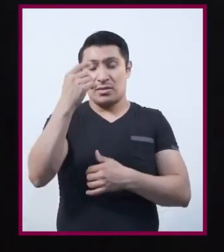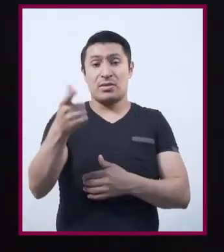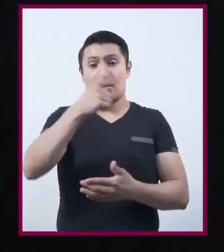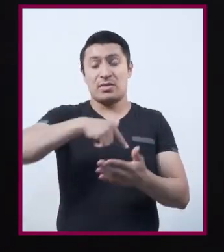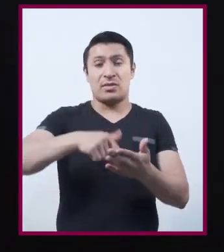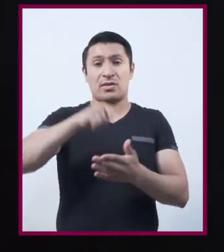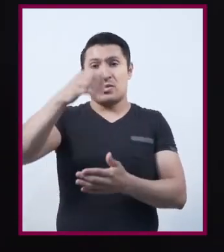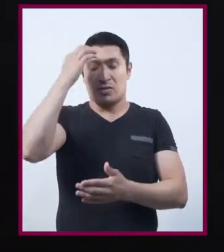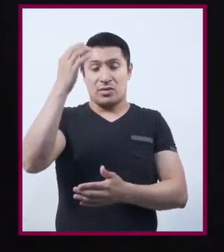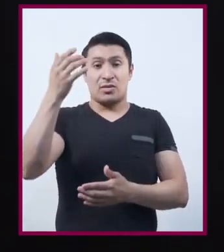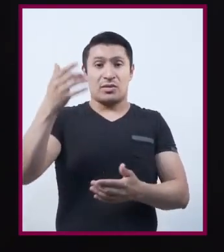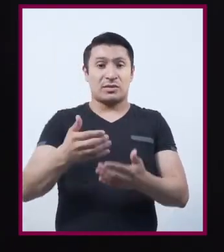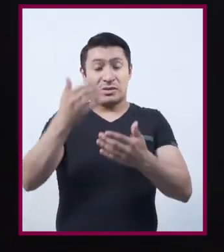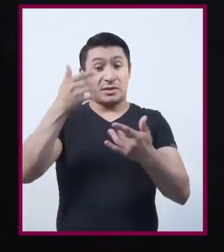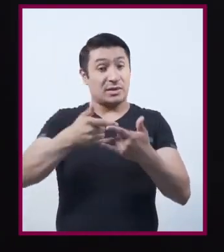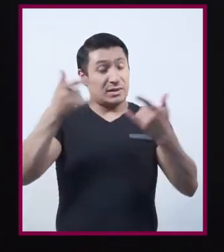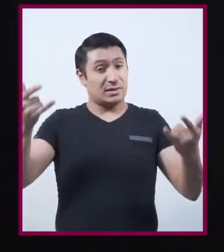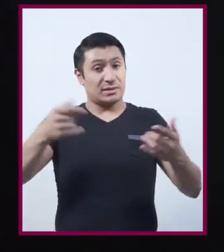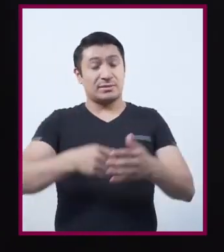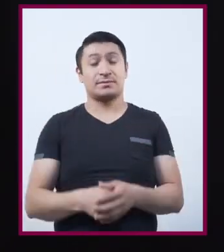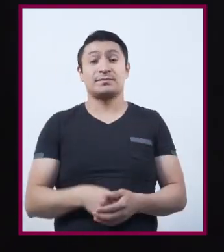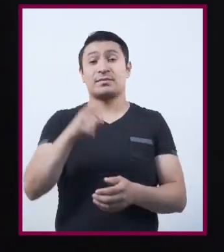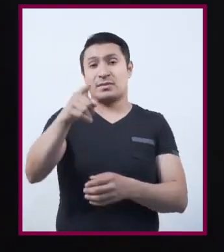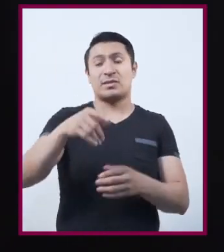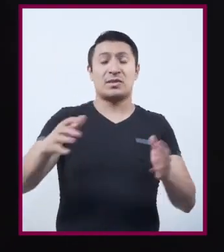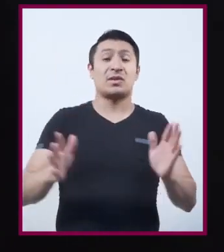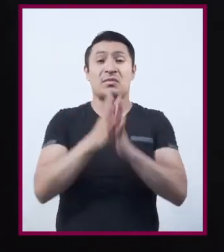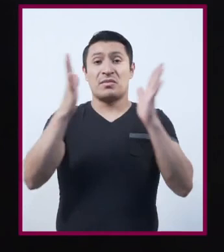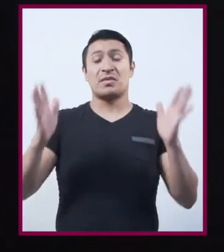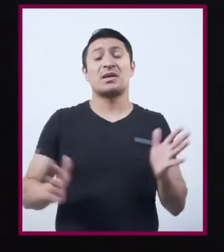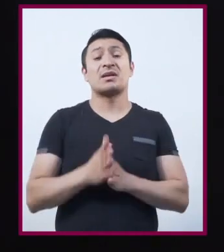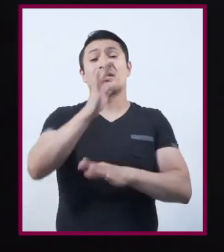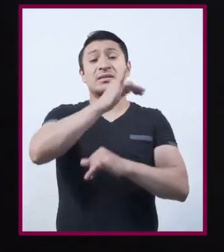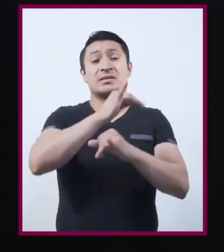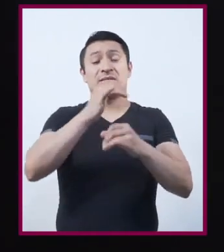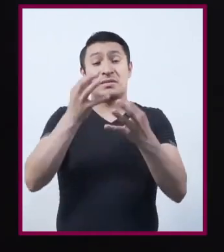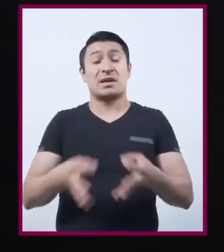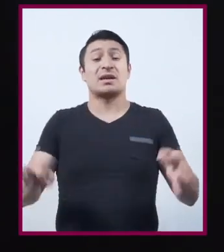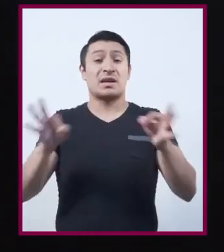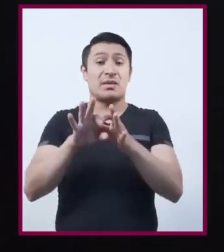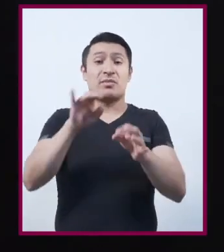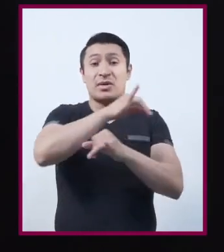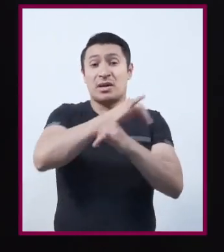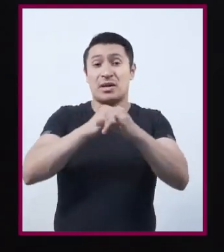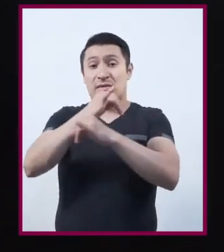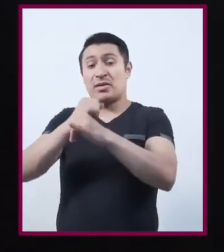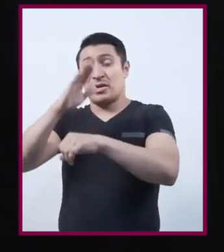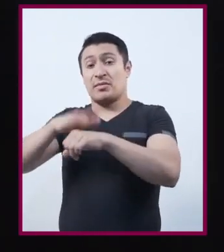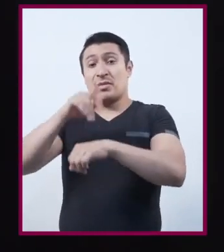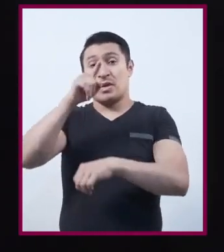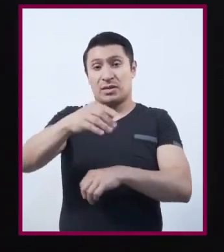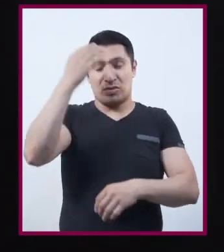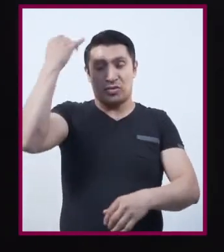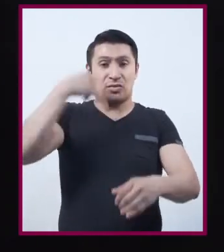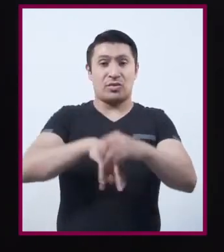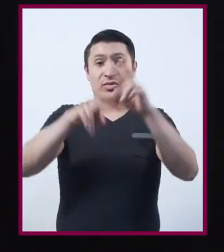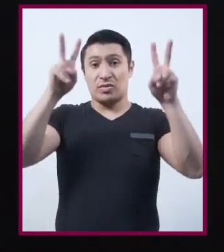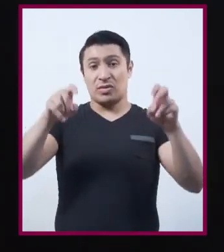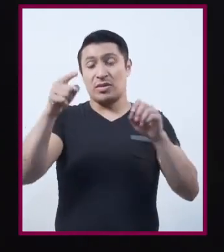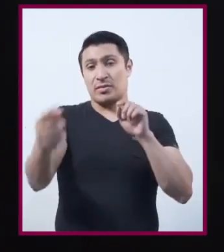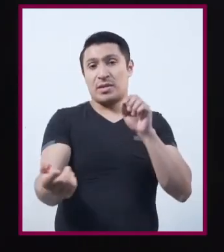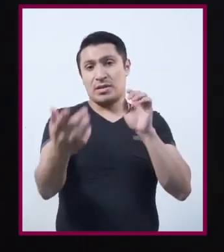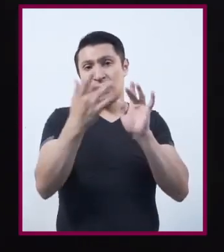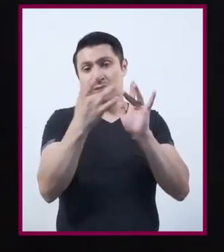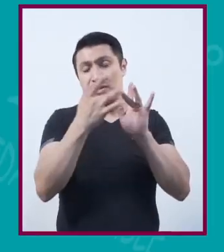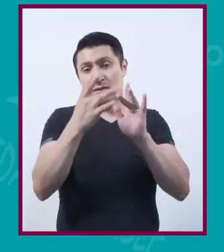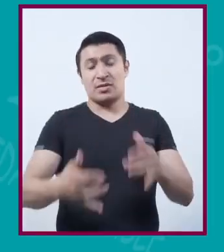TV es un espacio de reflexión y construcción de conocimiento, donde tu participación es muy importante. Así que no dejes de ponerte en